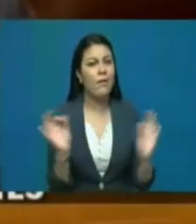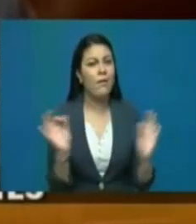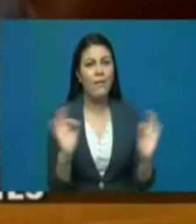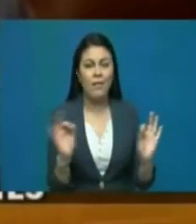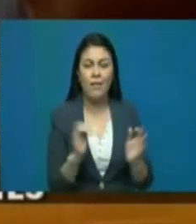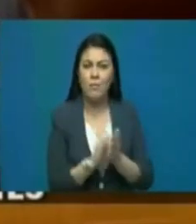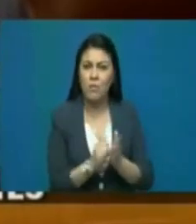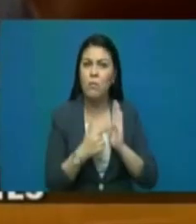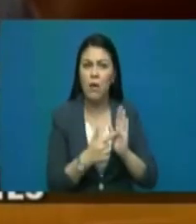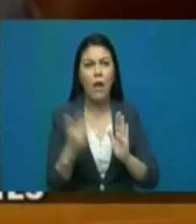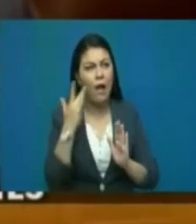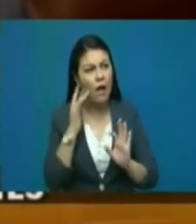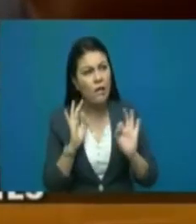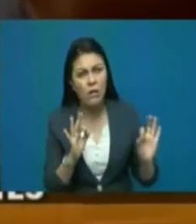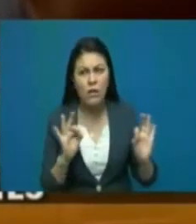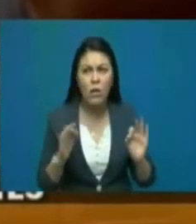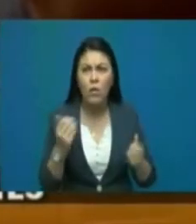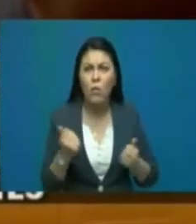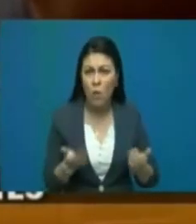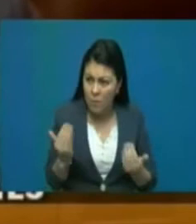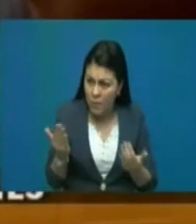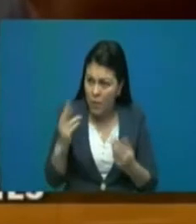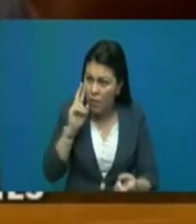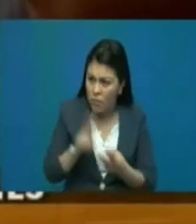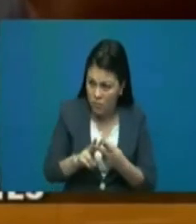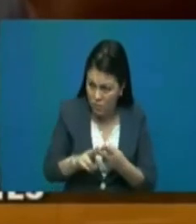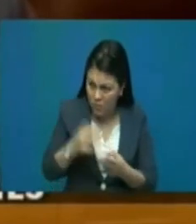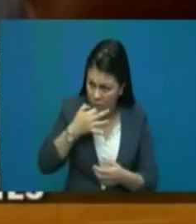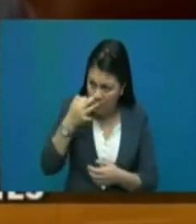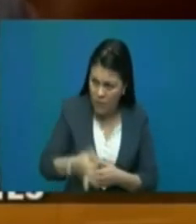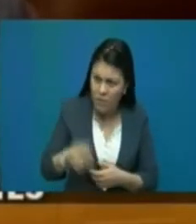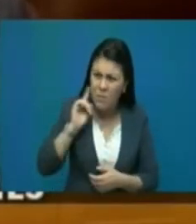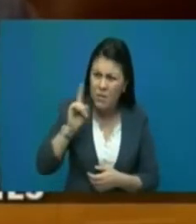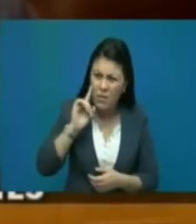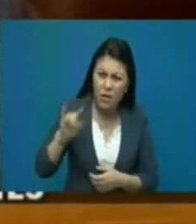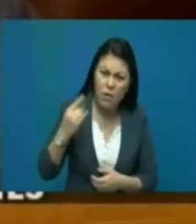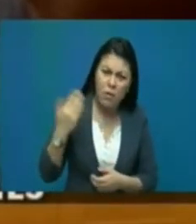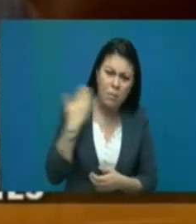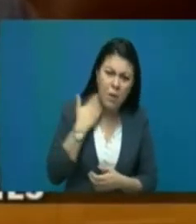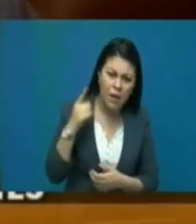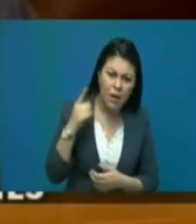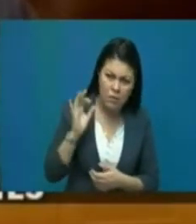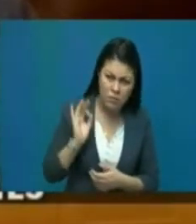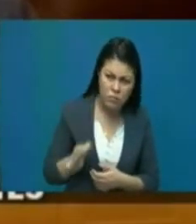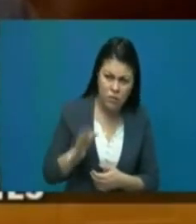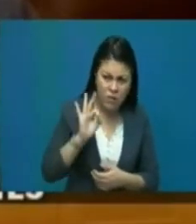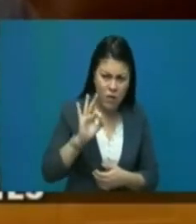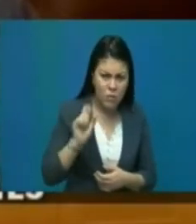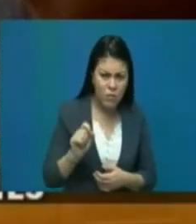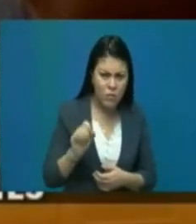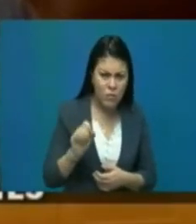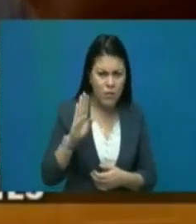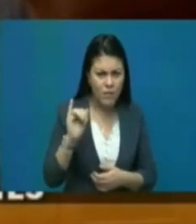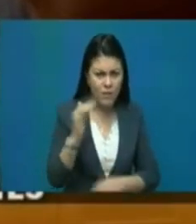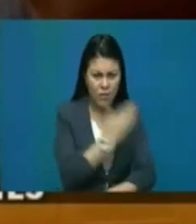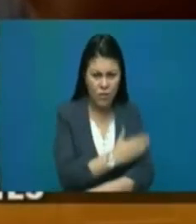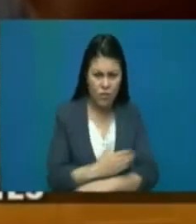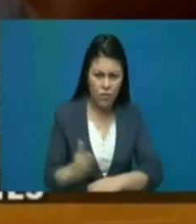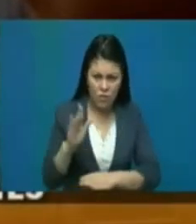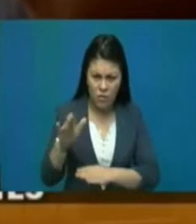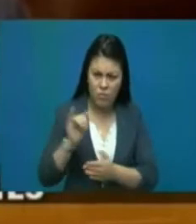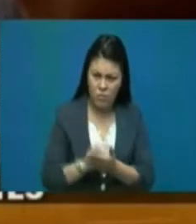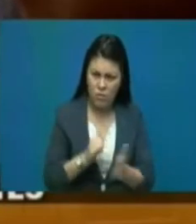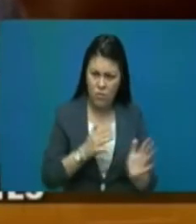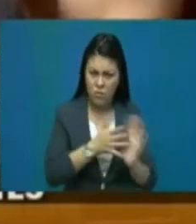transparentado para que todos podamos evidenciar si verdaderamente son esos 3.3 billones de pesos que ellos están